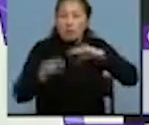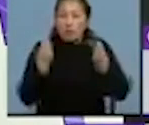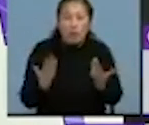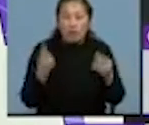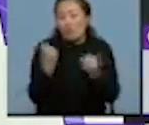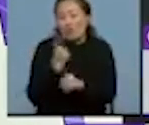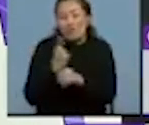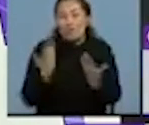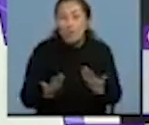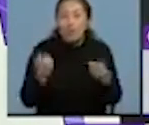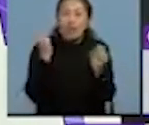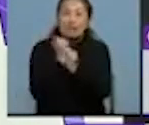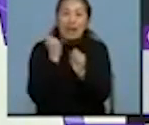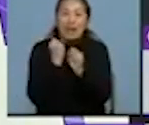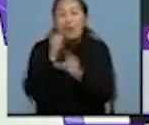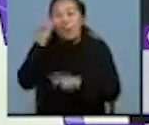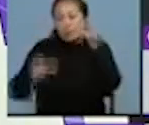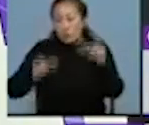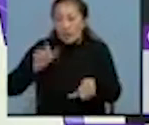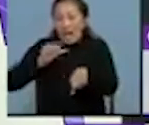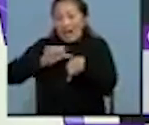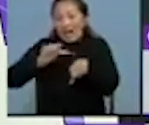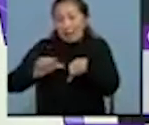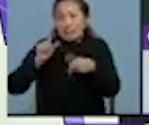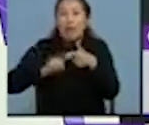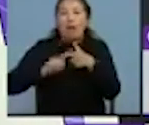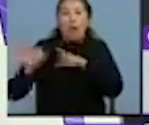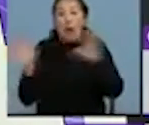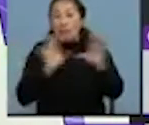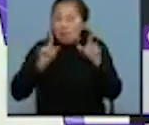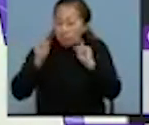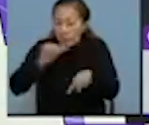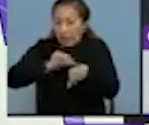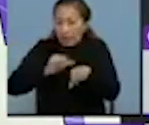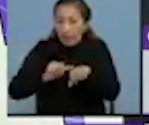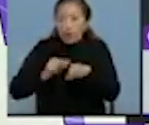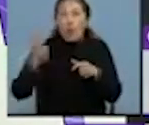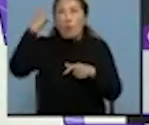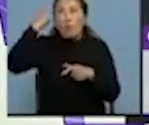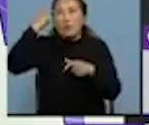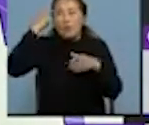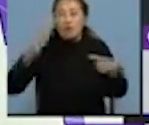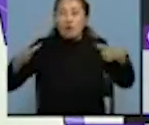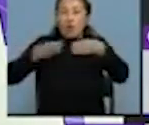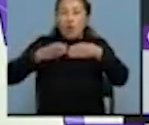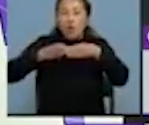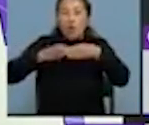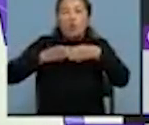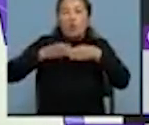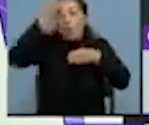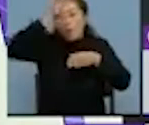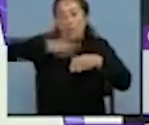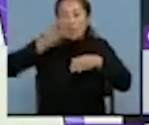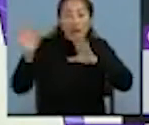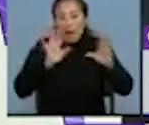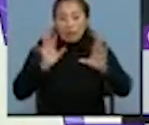El trabajo tuvo, los jugadores lesionados, lo que pasó con Lanzín, lo que pasó con Romero. Cuando vos tenés un equipo titular en mente, se te caen dos titulares, como fue el arquero